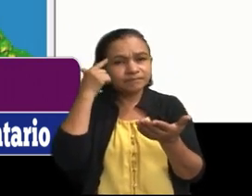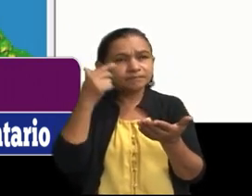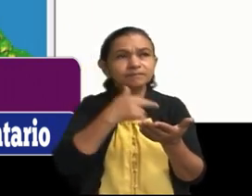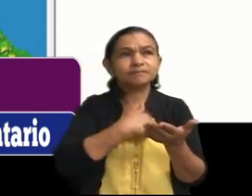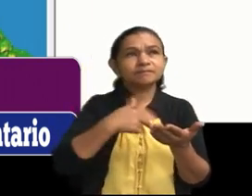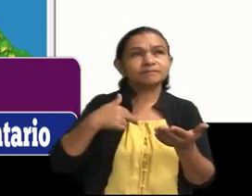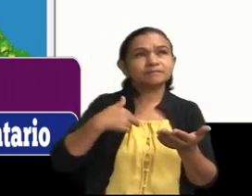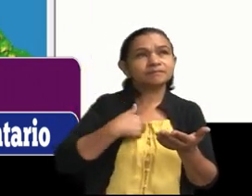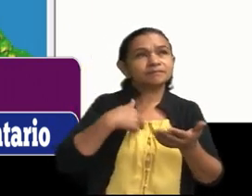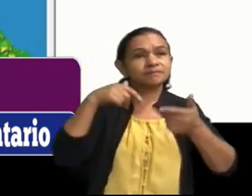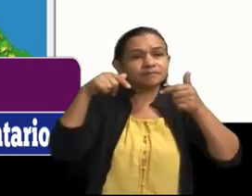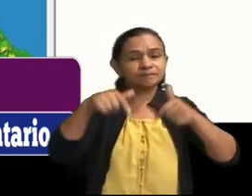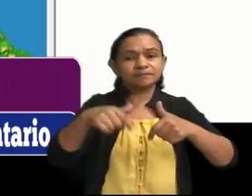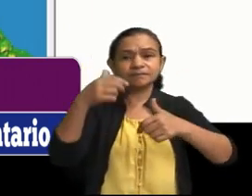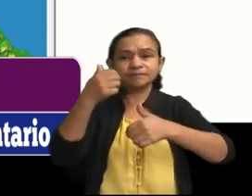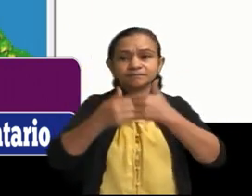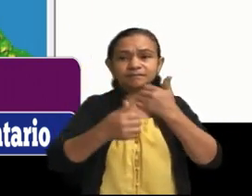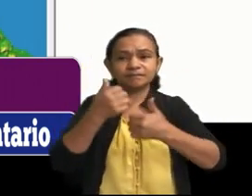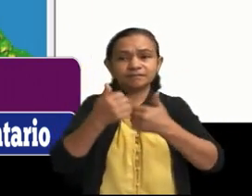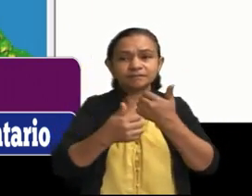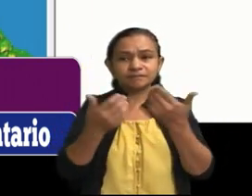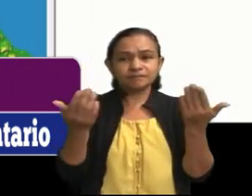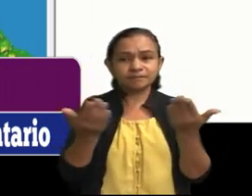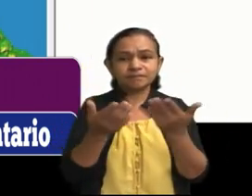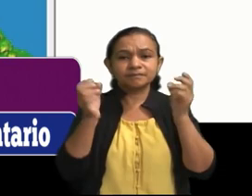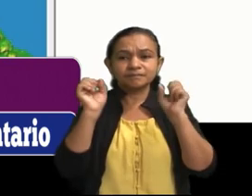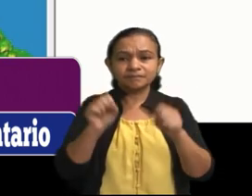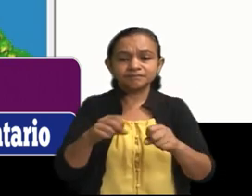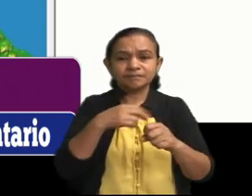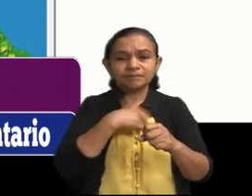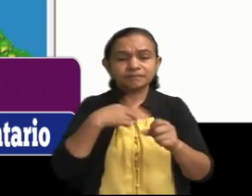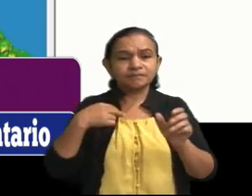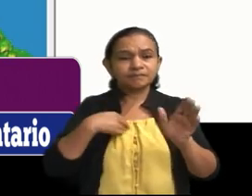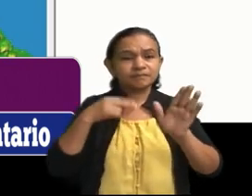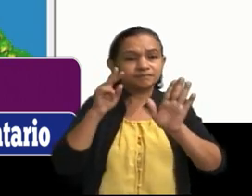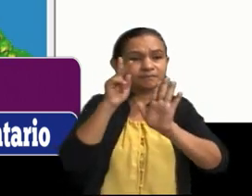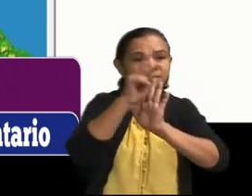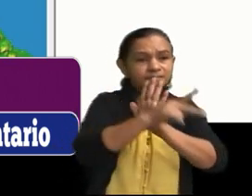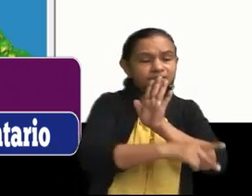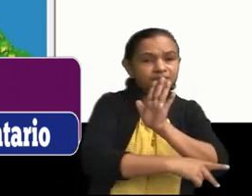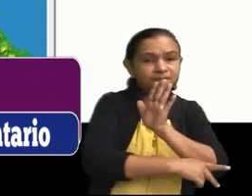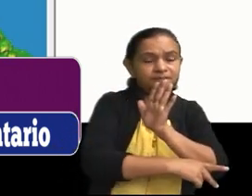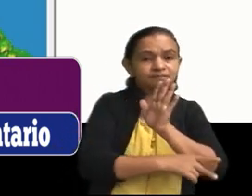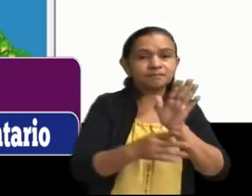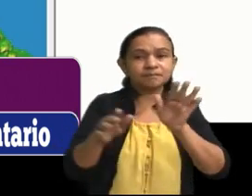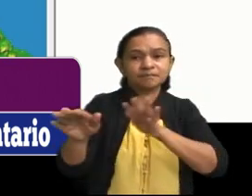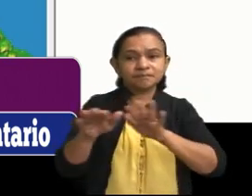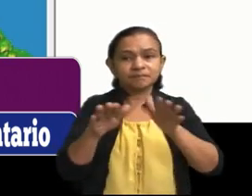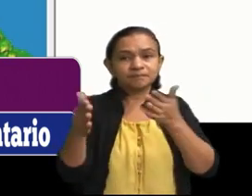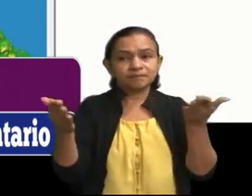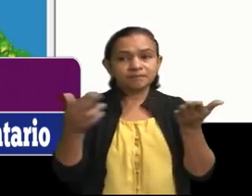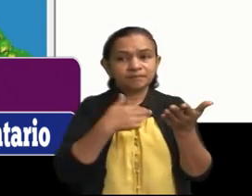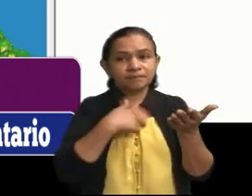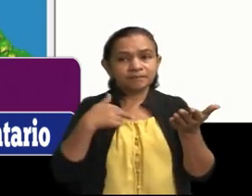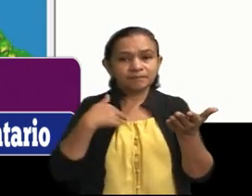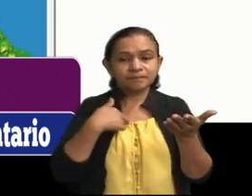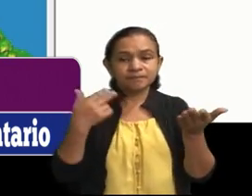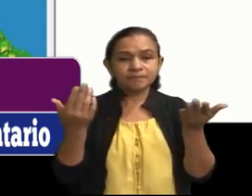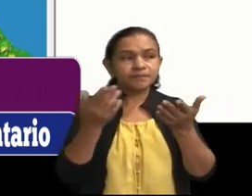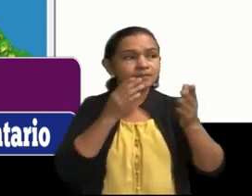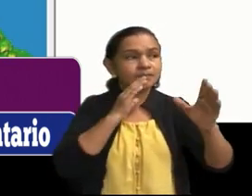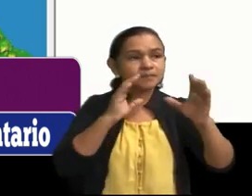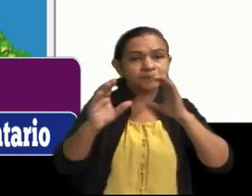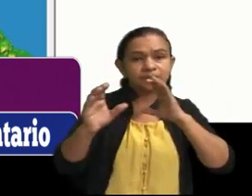hacer en esta situación, qué pueden hacer los países donde todavía no funciona tal vez el sistema de